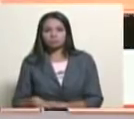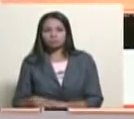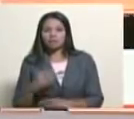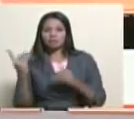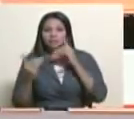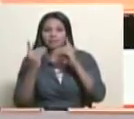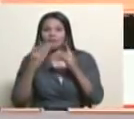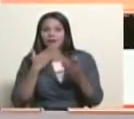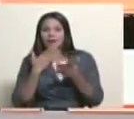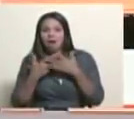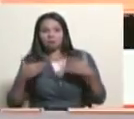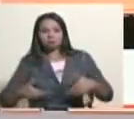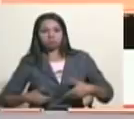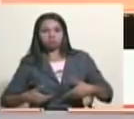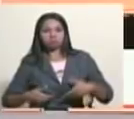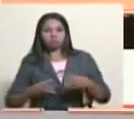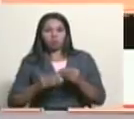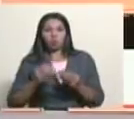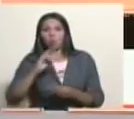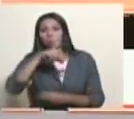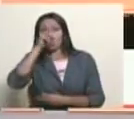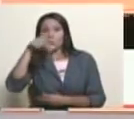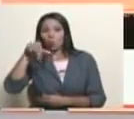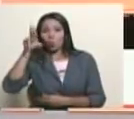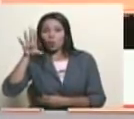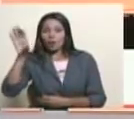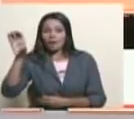gracias a los esfuerzos del gobierno de Noruega,